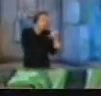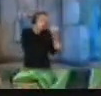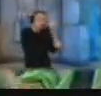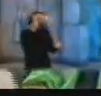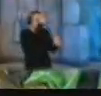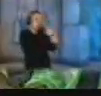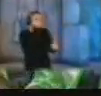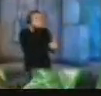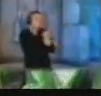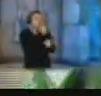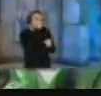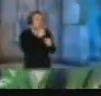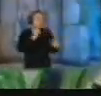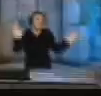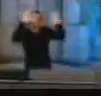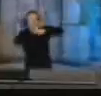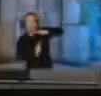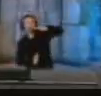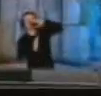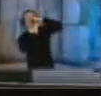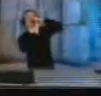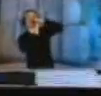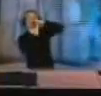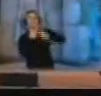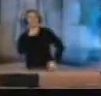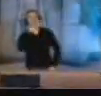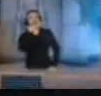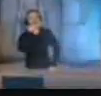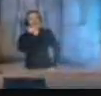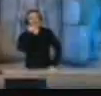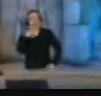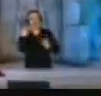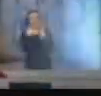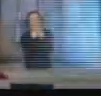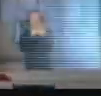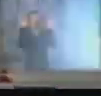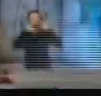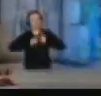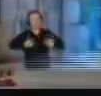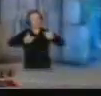Pasarme todo el día currando y por la noche contigo iré de pie.